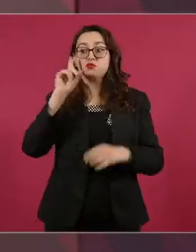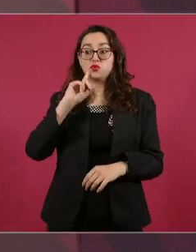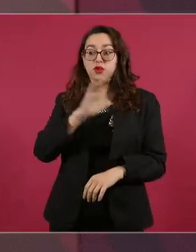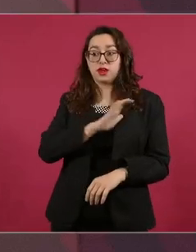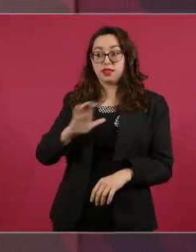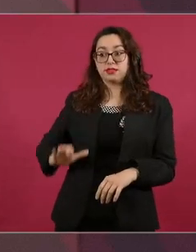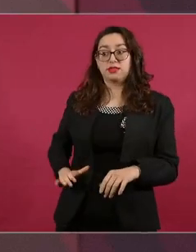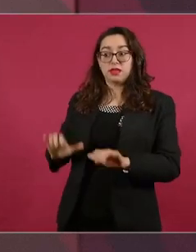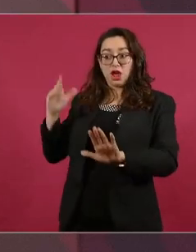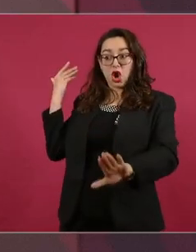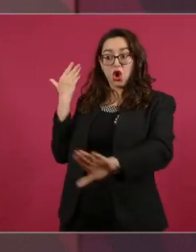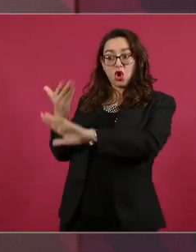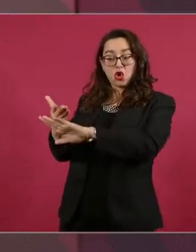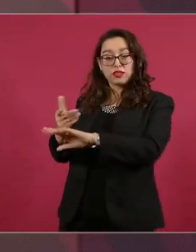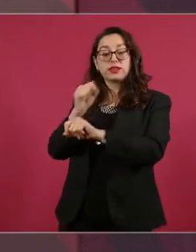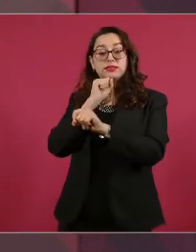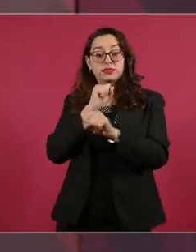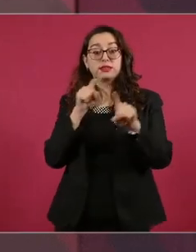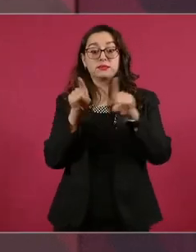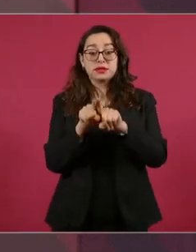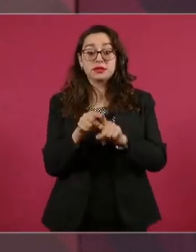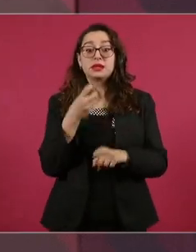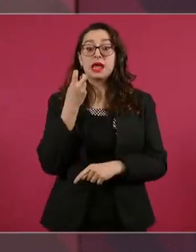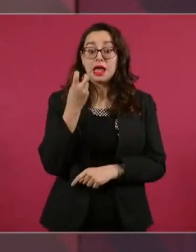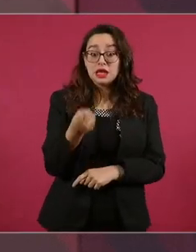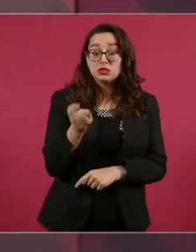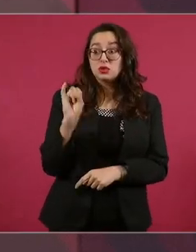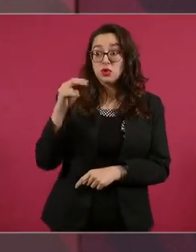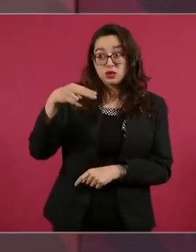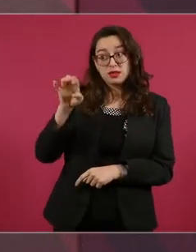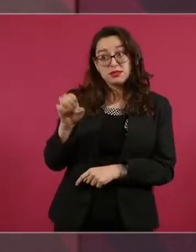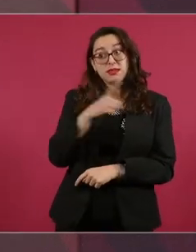Y esto lo debería de investigar el INE.